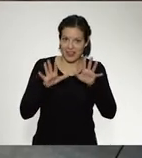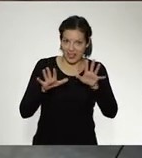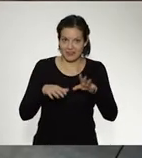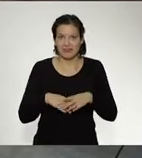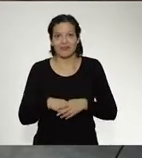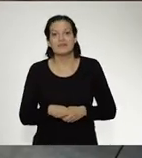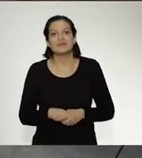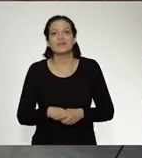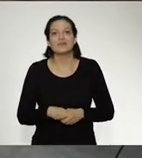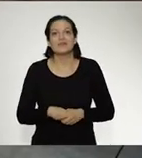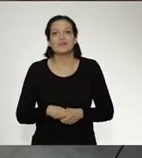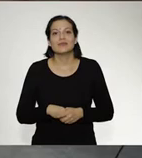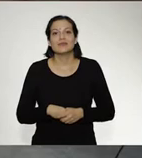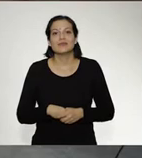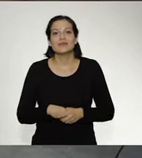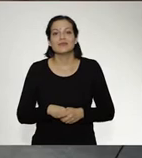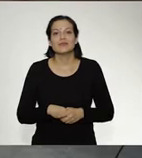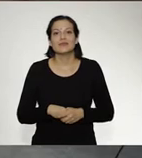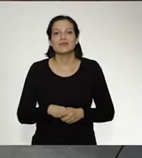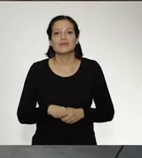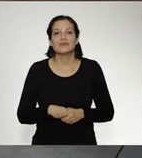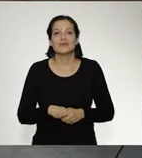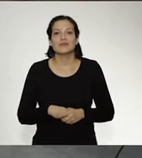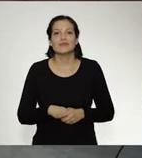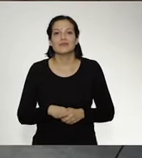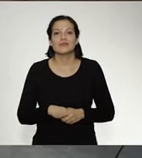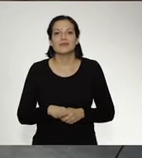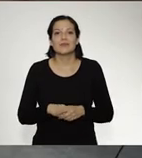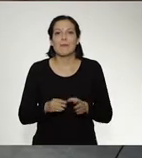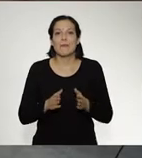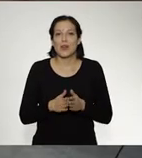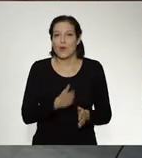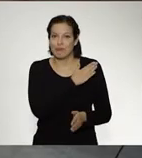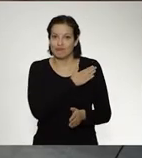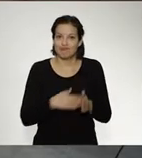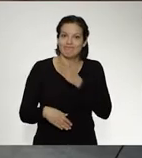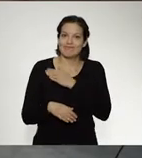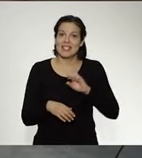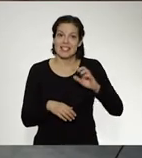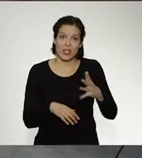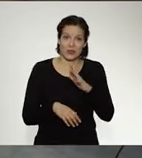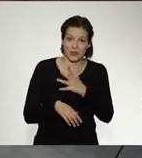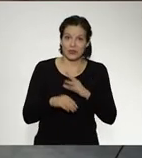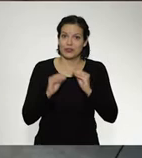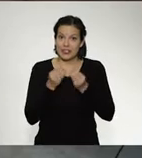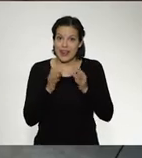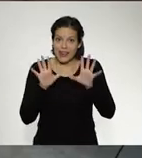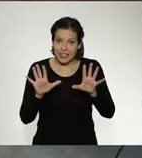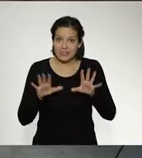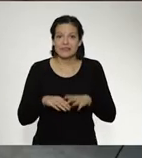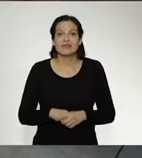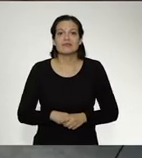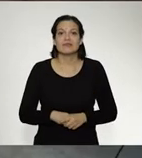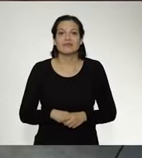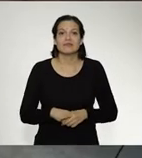10. Manos a los hombros, 5 más 5, 10.